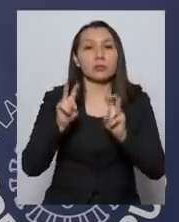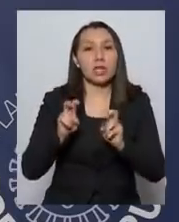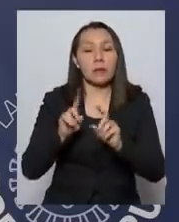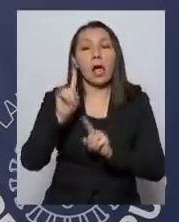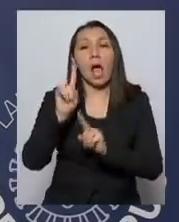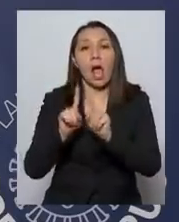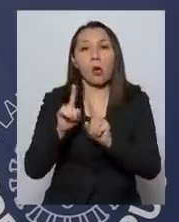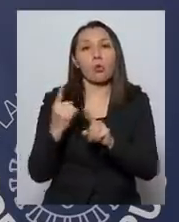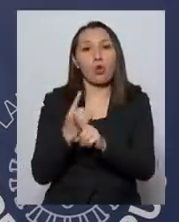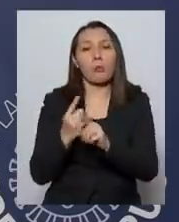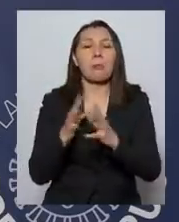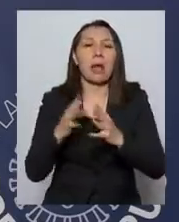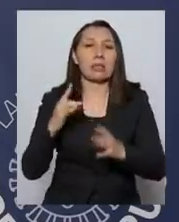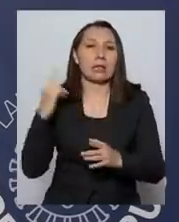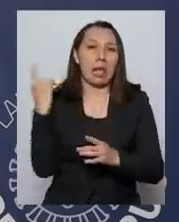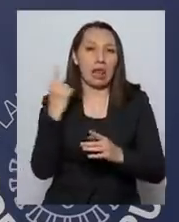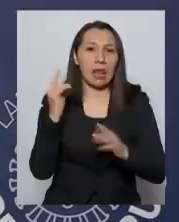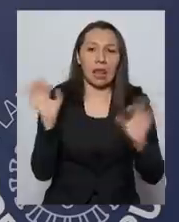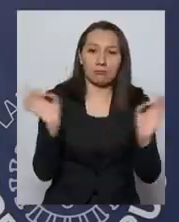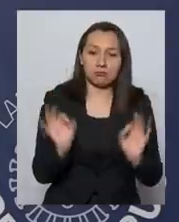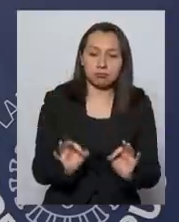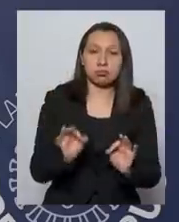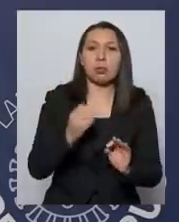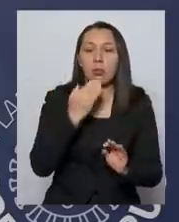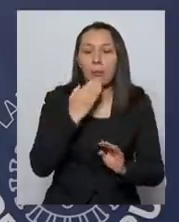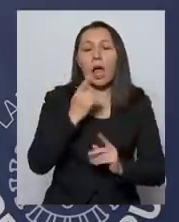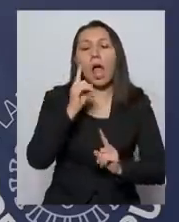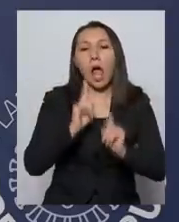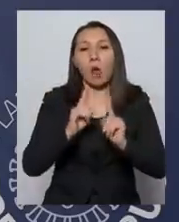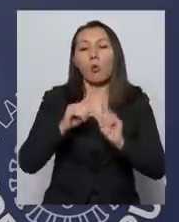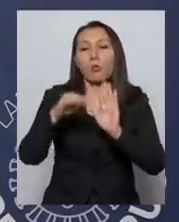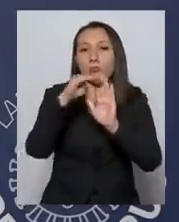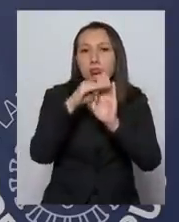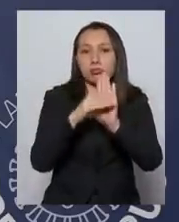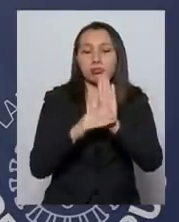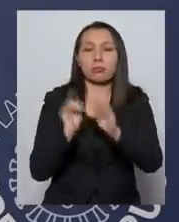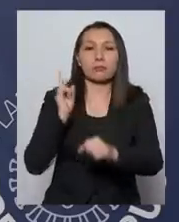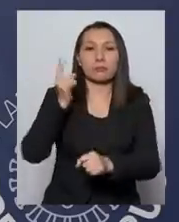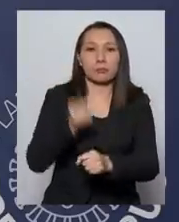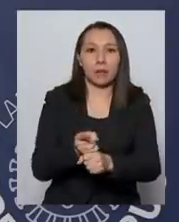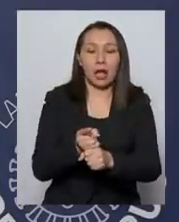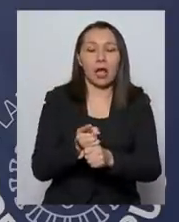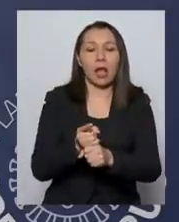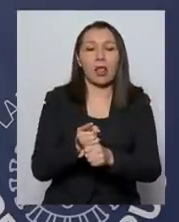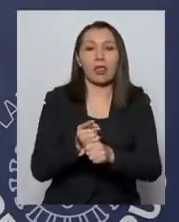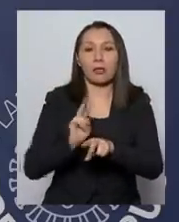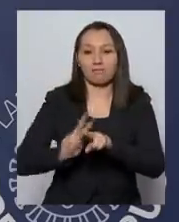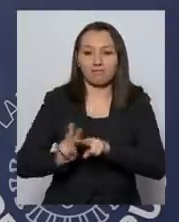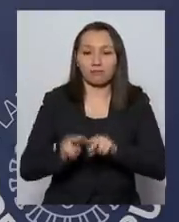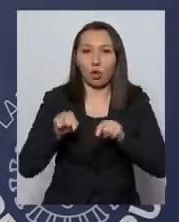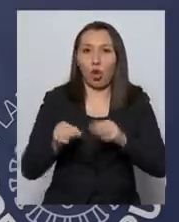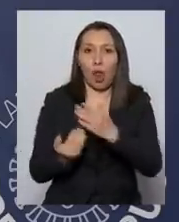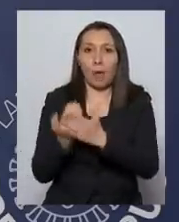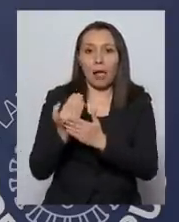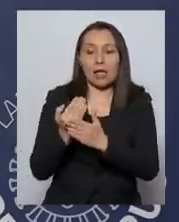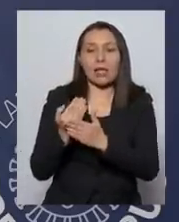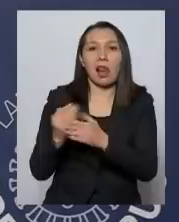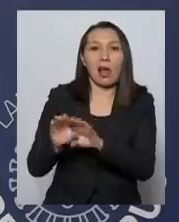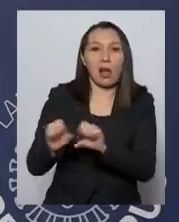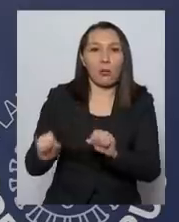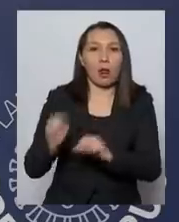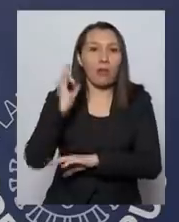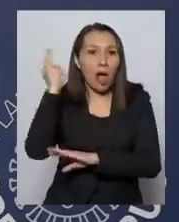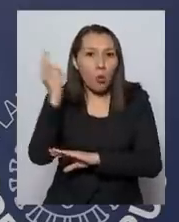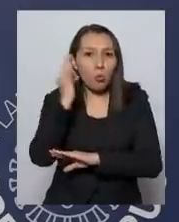de algunas cosas más generales y de algunas medidas que se han tomado hoy día en la mañana en